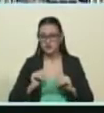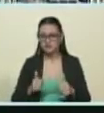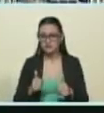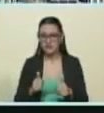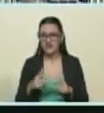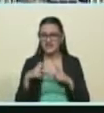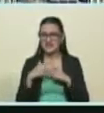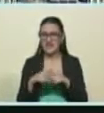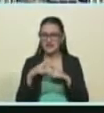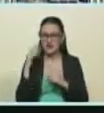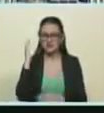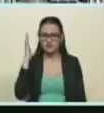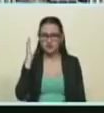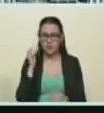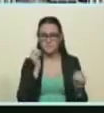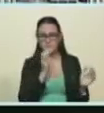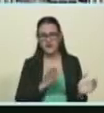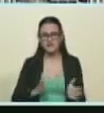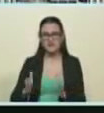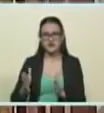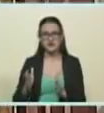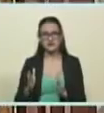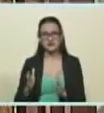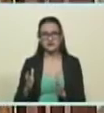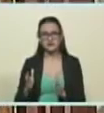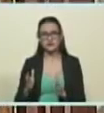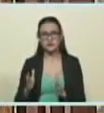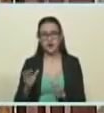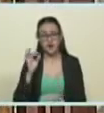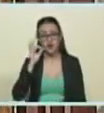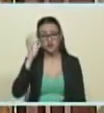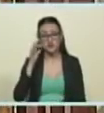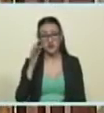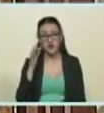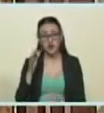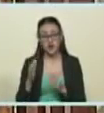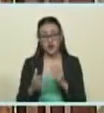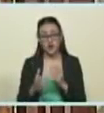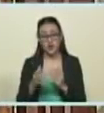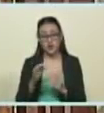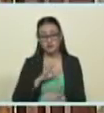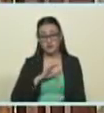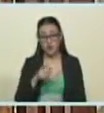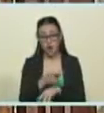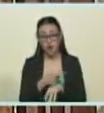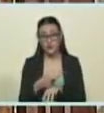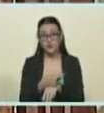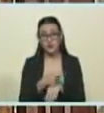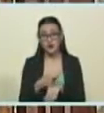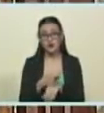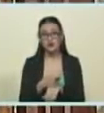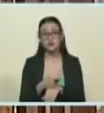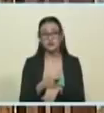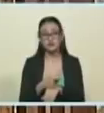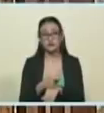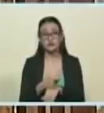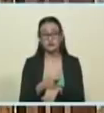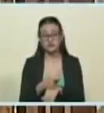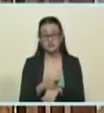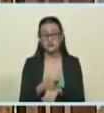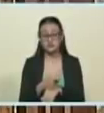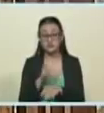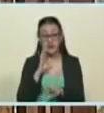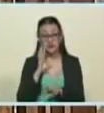un taller especial de planificación estratégica del Consejo Federal de Gobierno para que pongamos la vista a